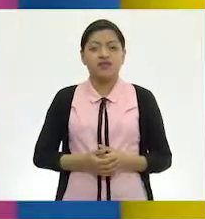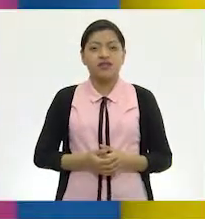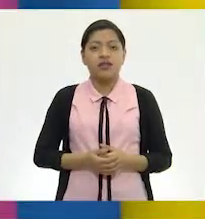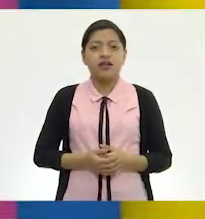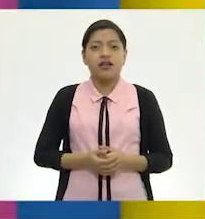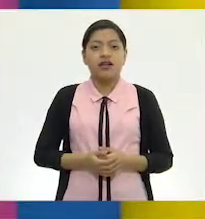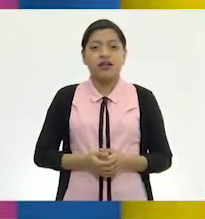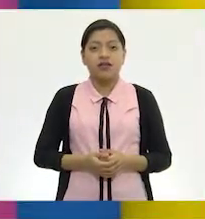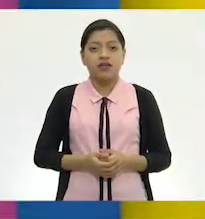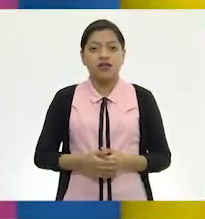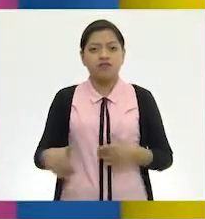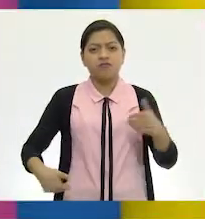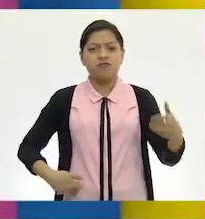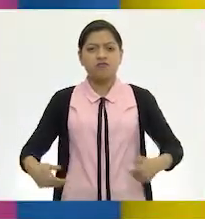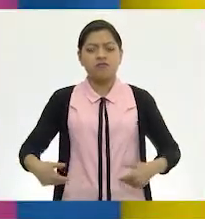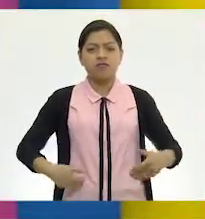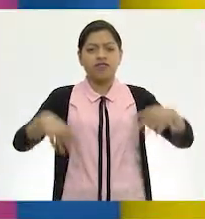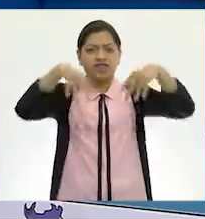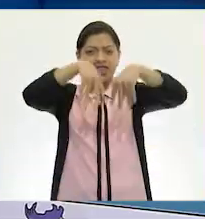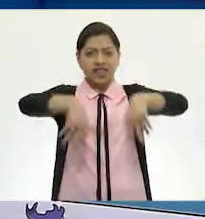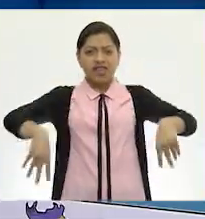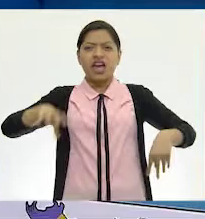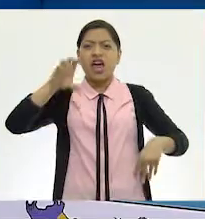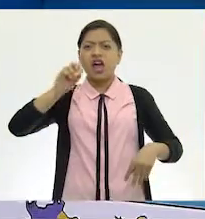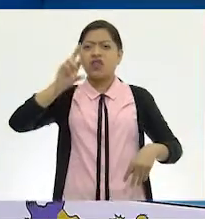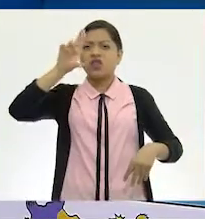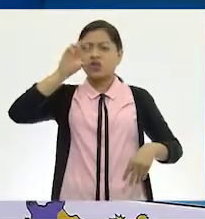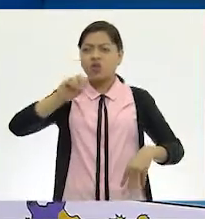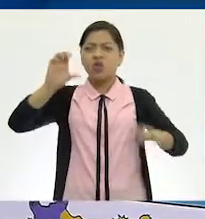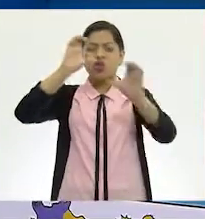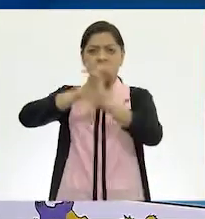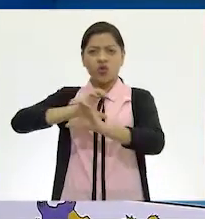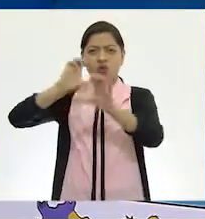teatro...? ¿Es un coro?